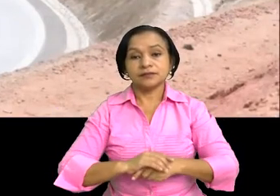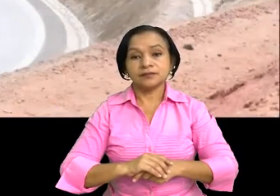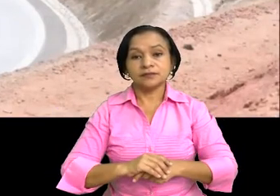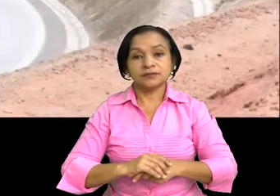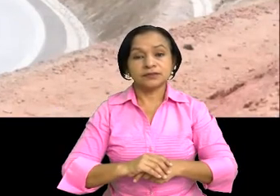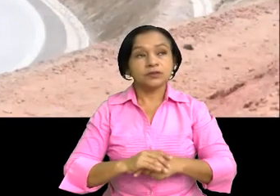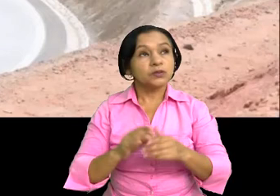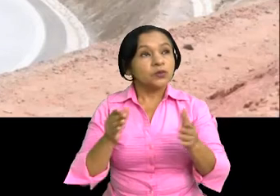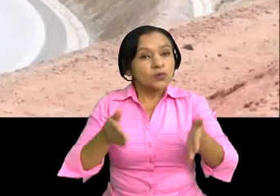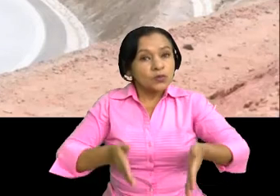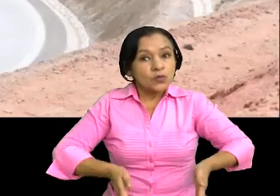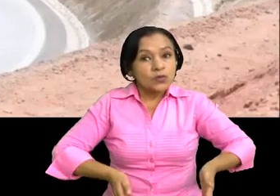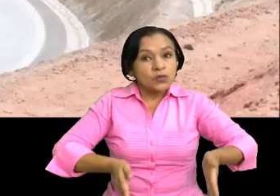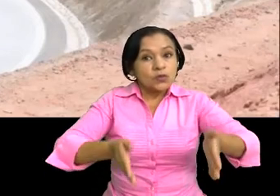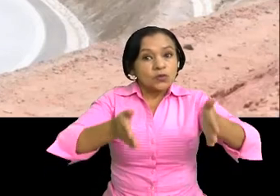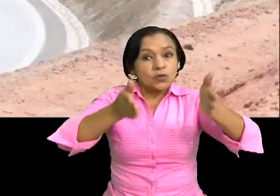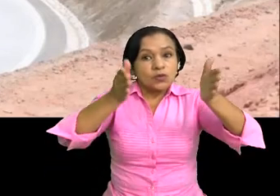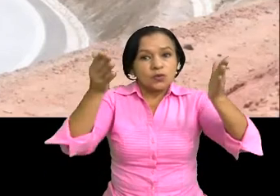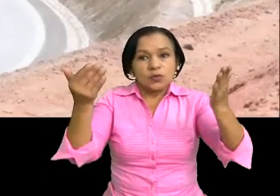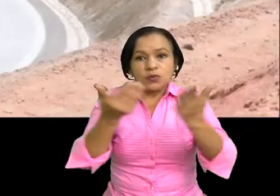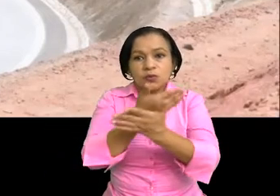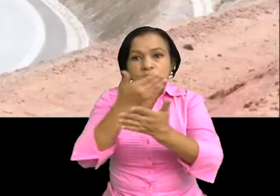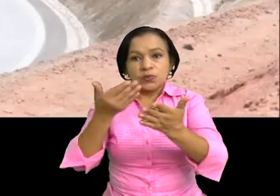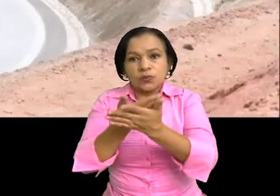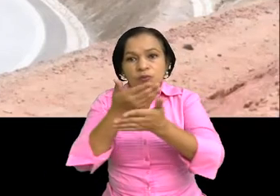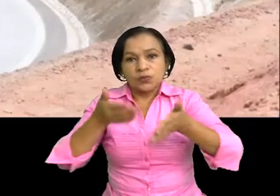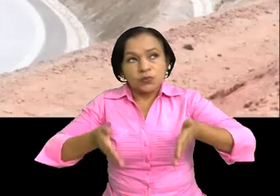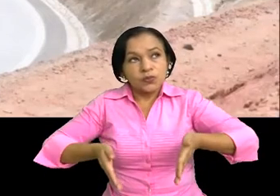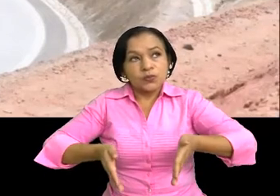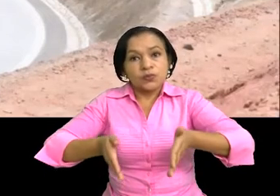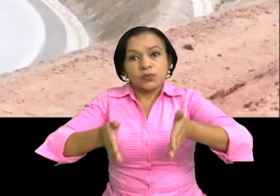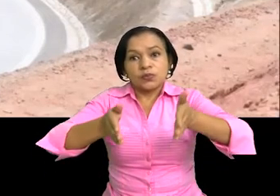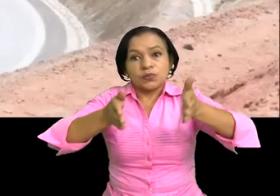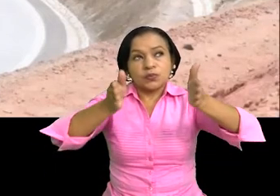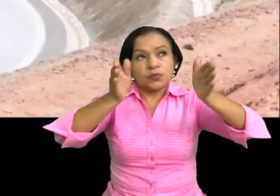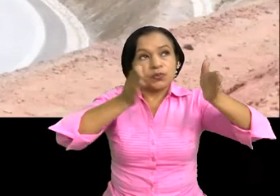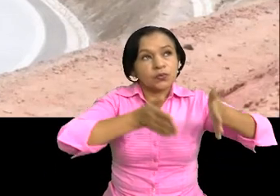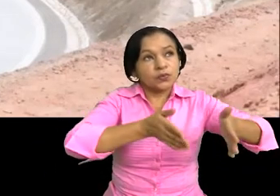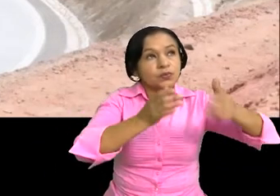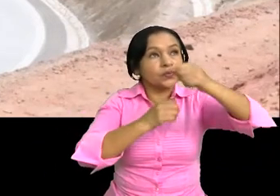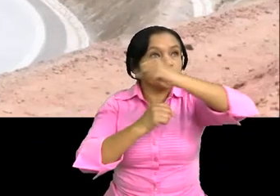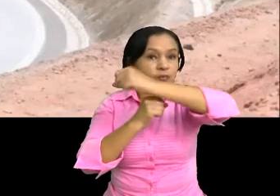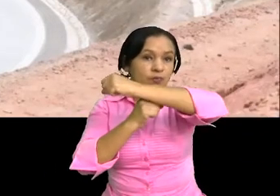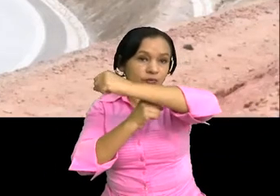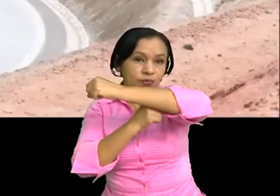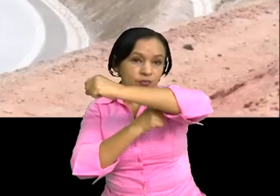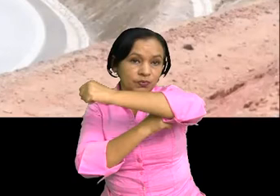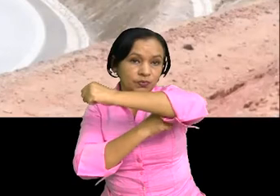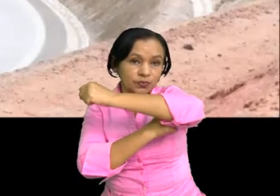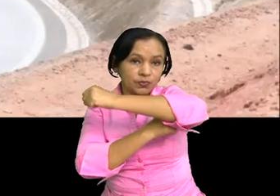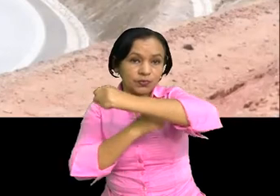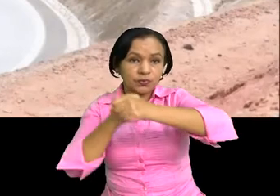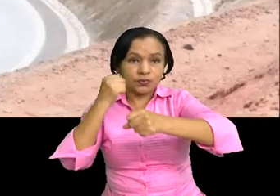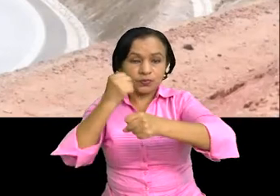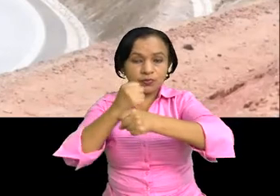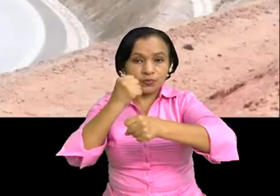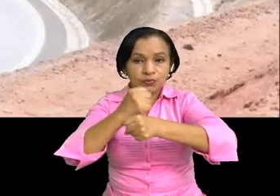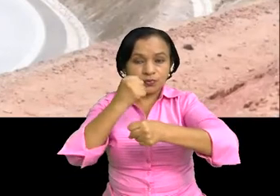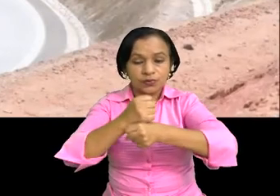Carreteras bueno, nuevecitas del primer mundo, de concreto hidráulico, con sus puentes, con sus obras de